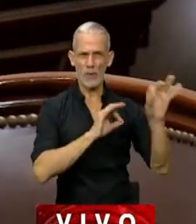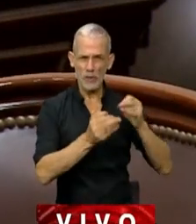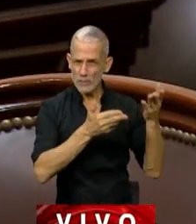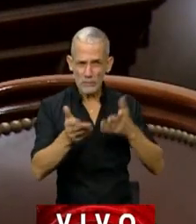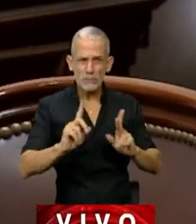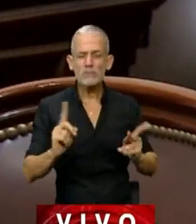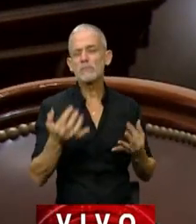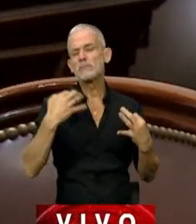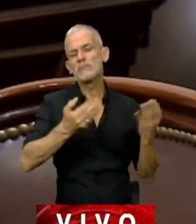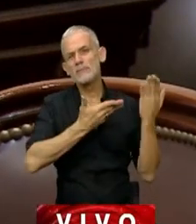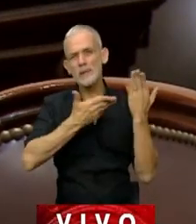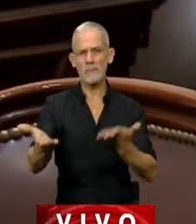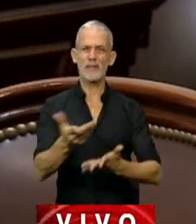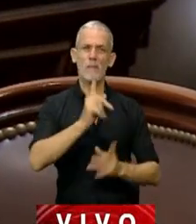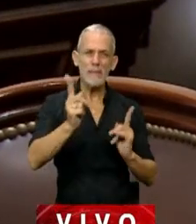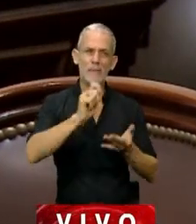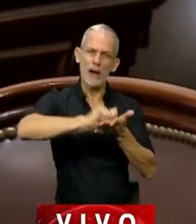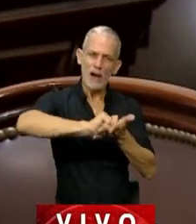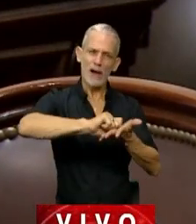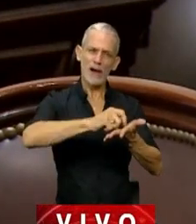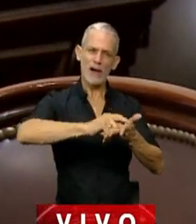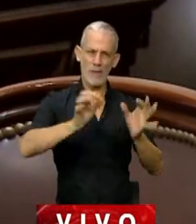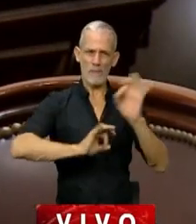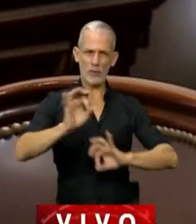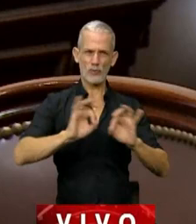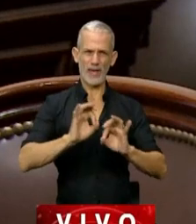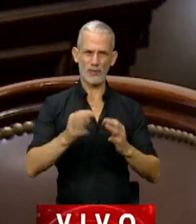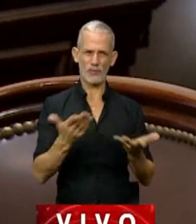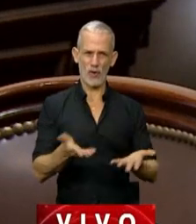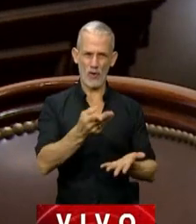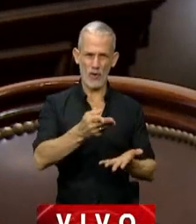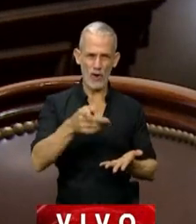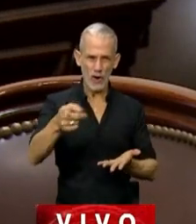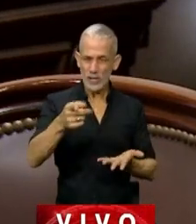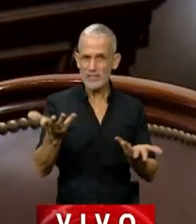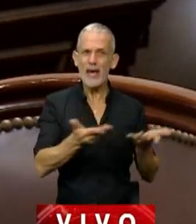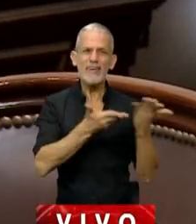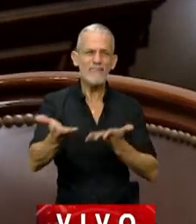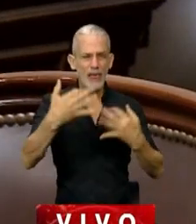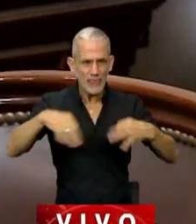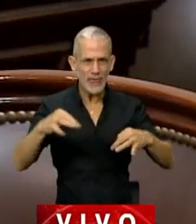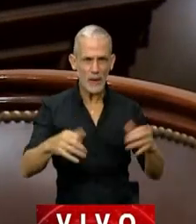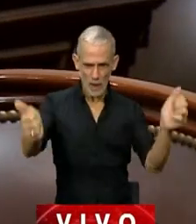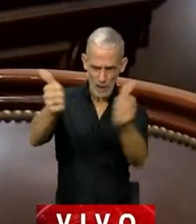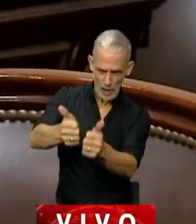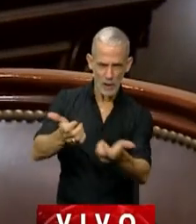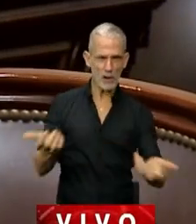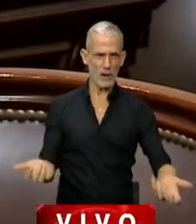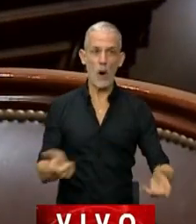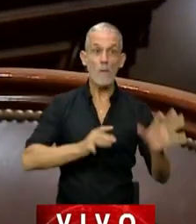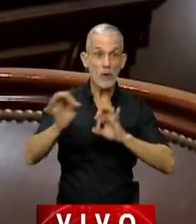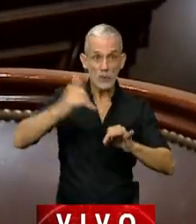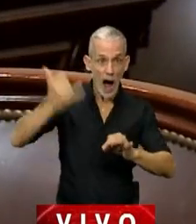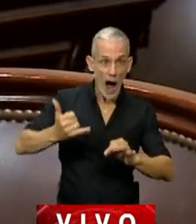proyecto, que es lo mínimo que se puede pretender cuando uno tiene un proyecto. Yo no sé ustedes, pero cada vez que hay un